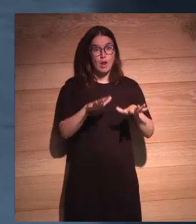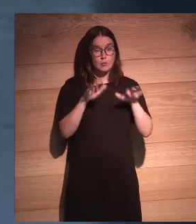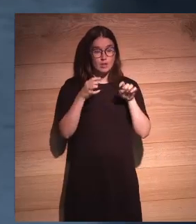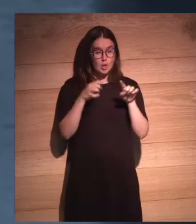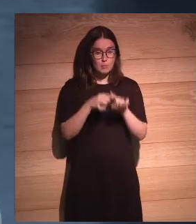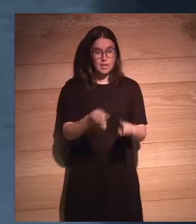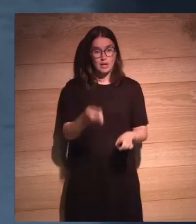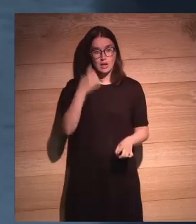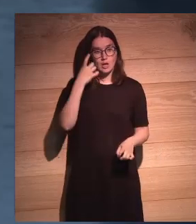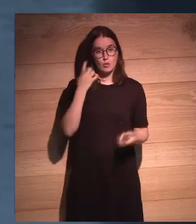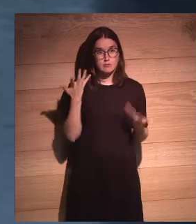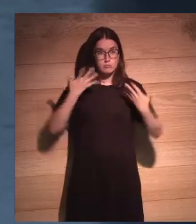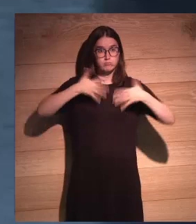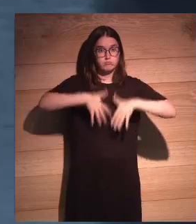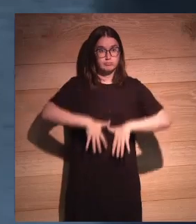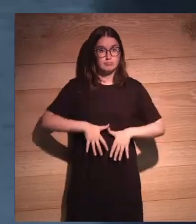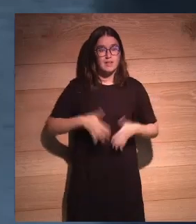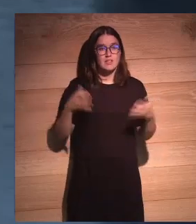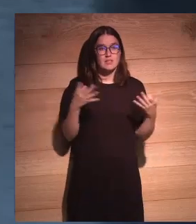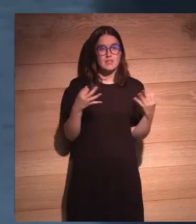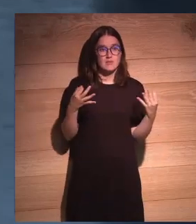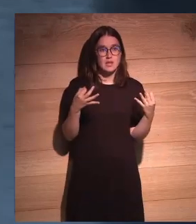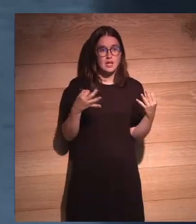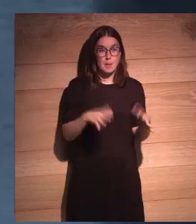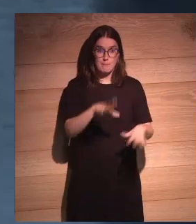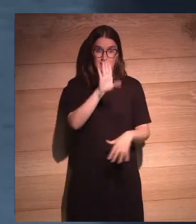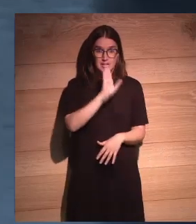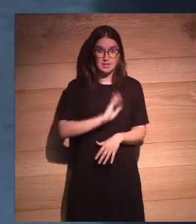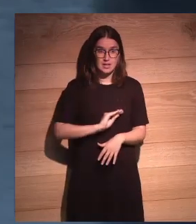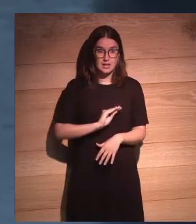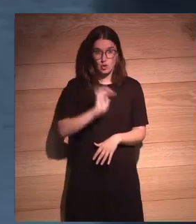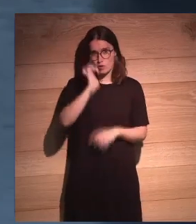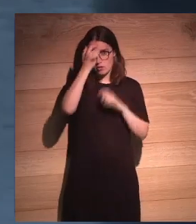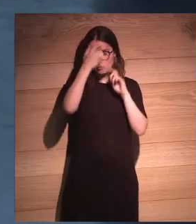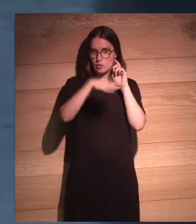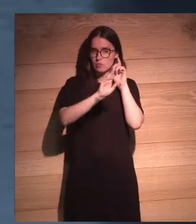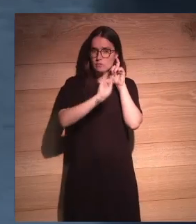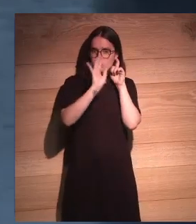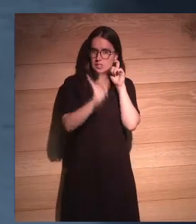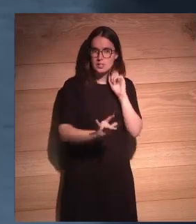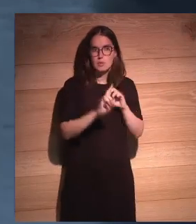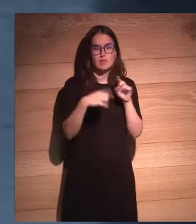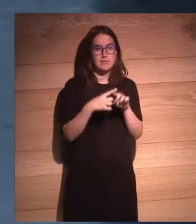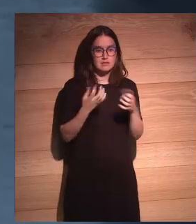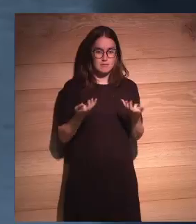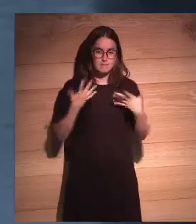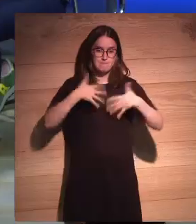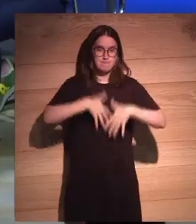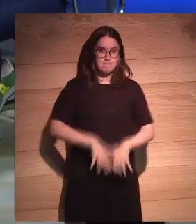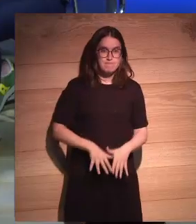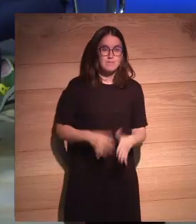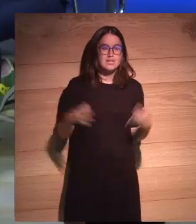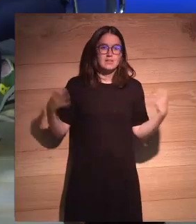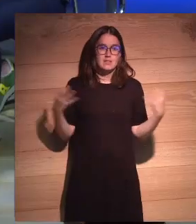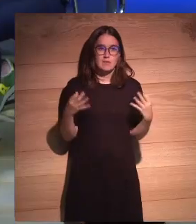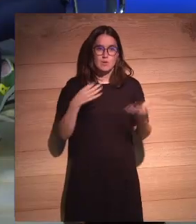para que el alumno lo incorpore, no solamente debe comprender el concepto, debe incorporarlo, debe